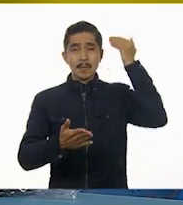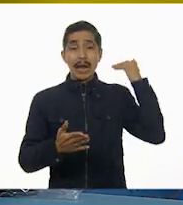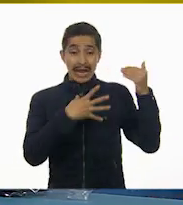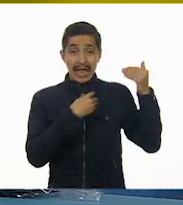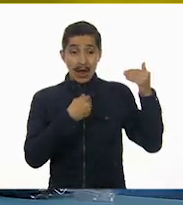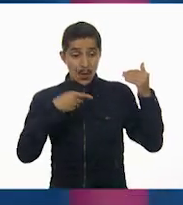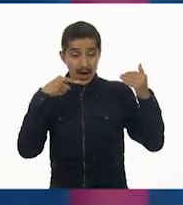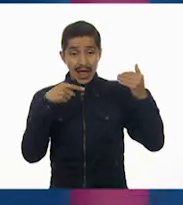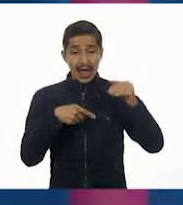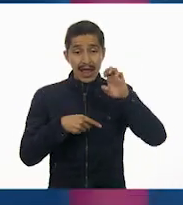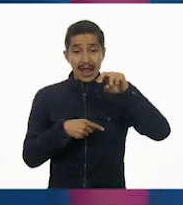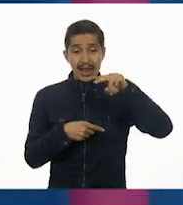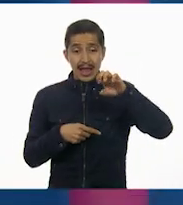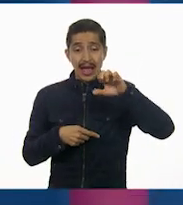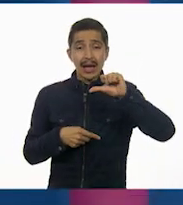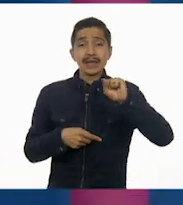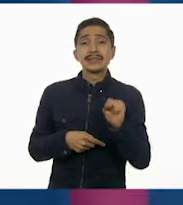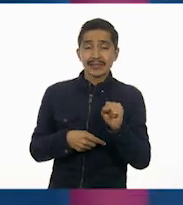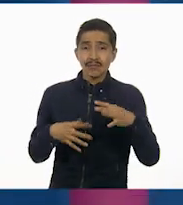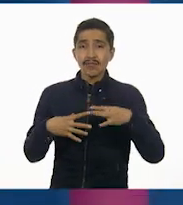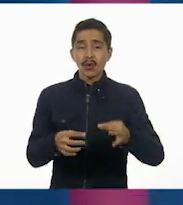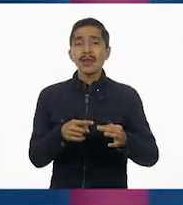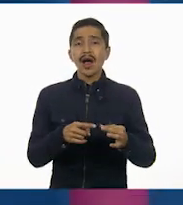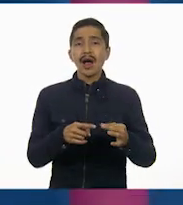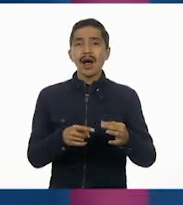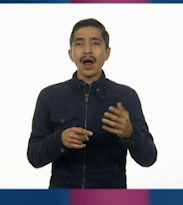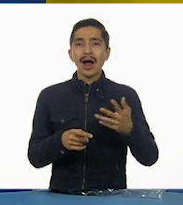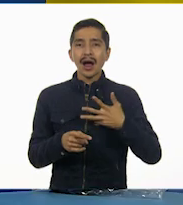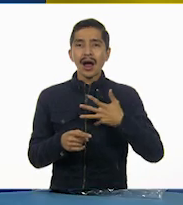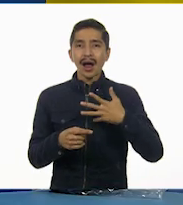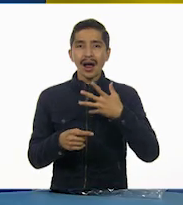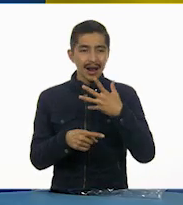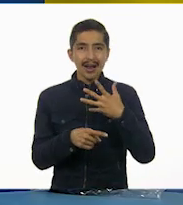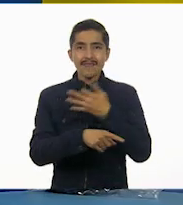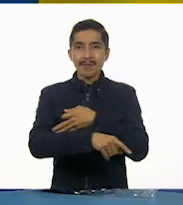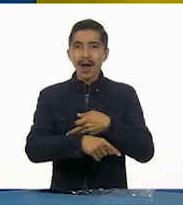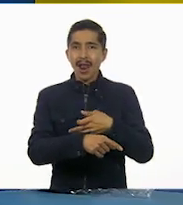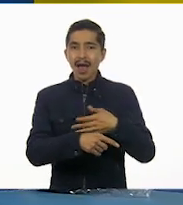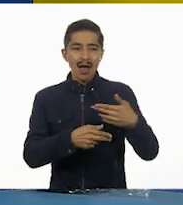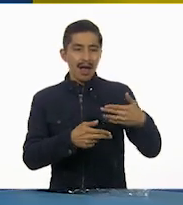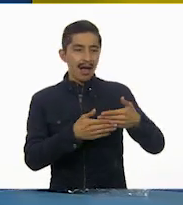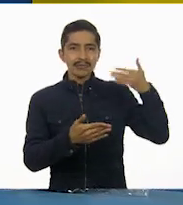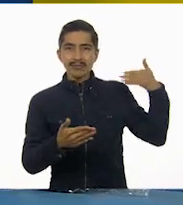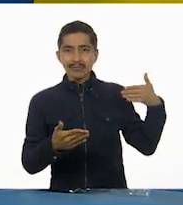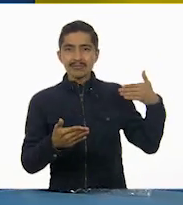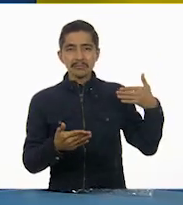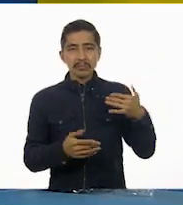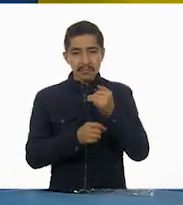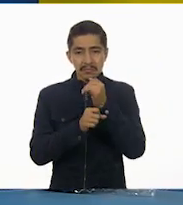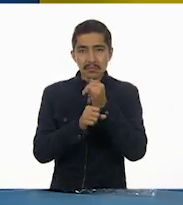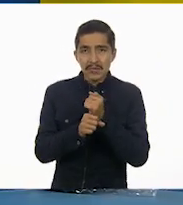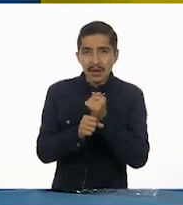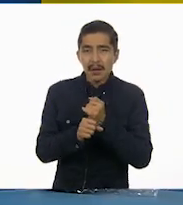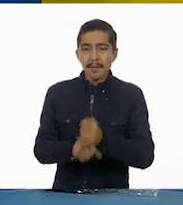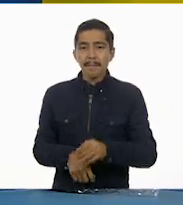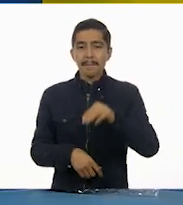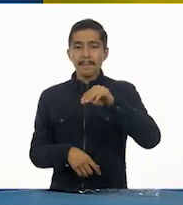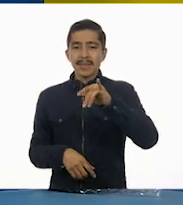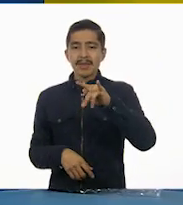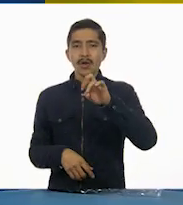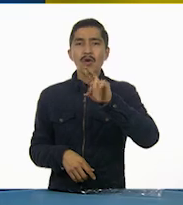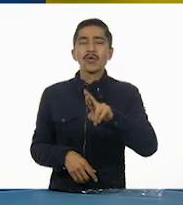Eneas. ¿El hijo de Eneas tuvo descendencia entonces? De acuerdo con la investigación, Númitor y Amulio